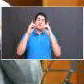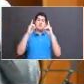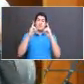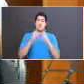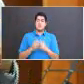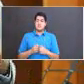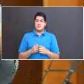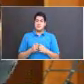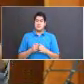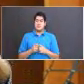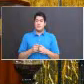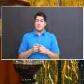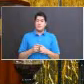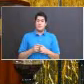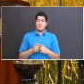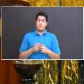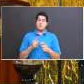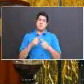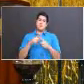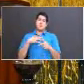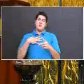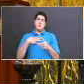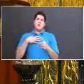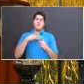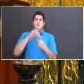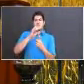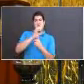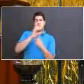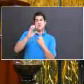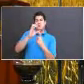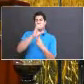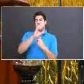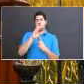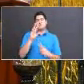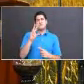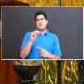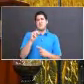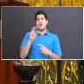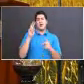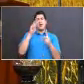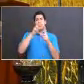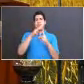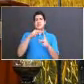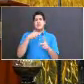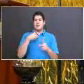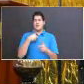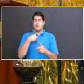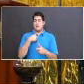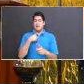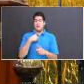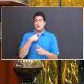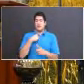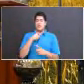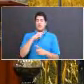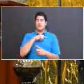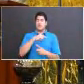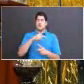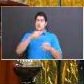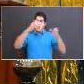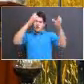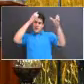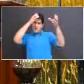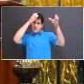aumentar mi acervo cultural hasta que yo llegue a ser un, qué sé yo, filósofo,